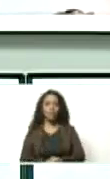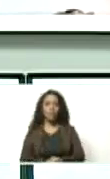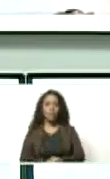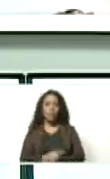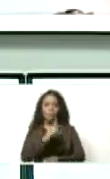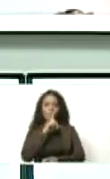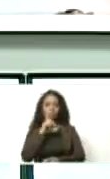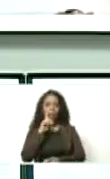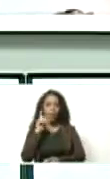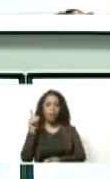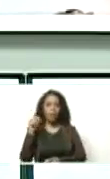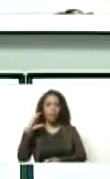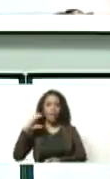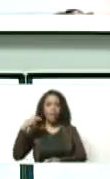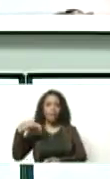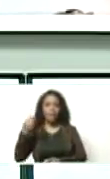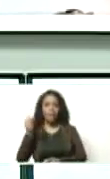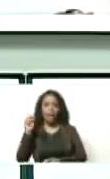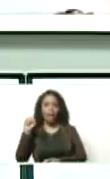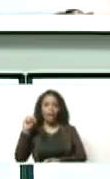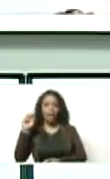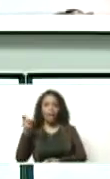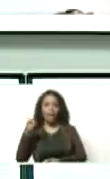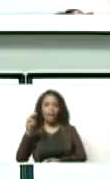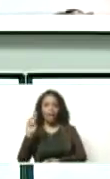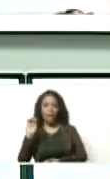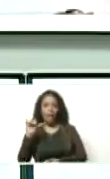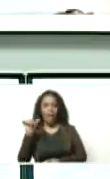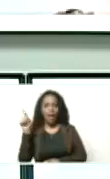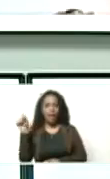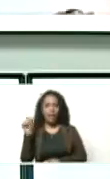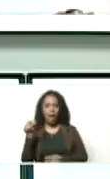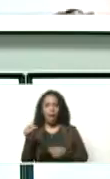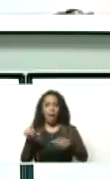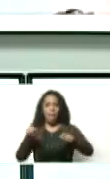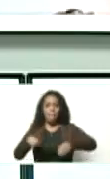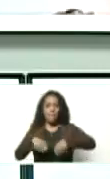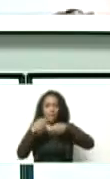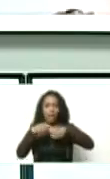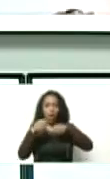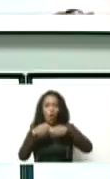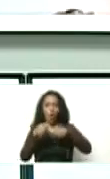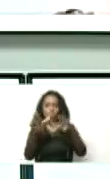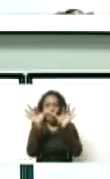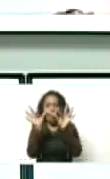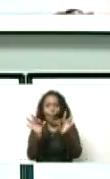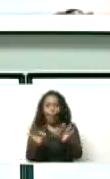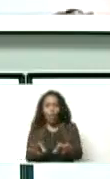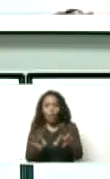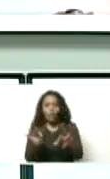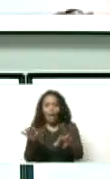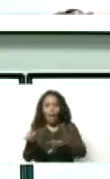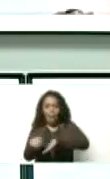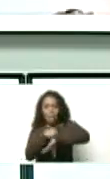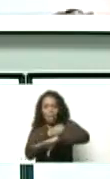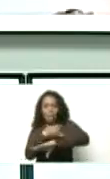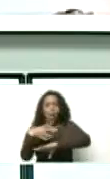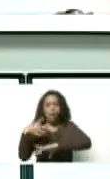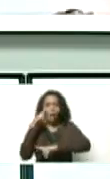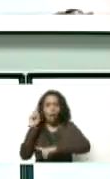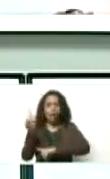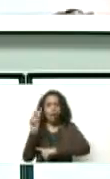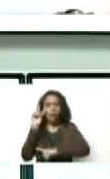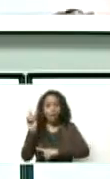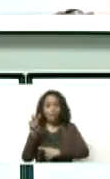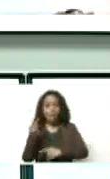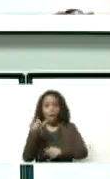Uno usaba pantalones tubitos, usaba medias blancas. Entonces se veían las medias y el